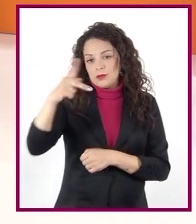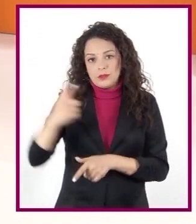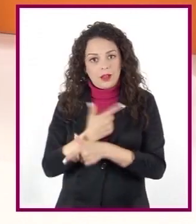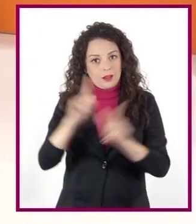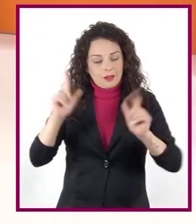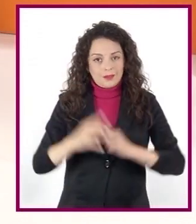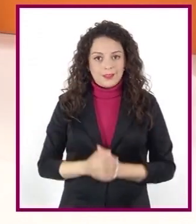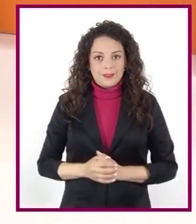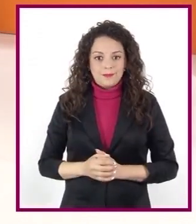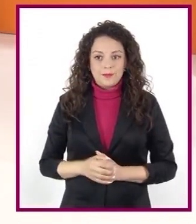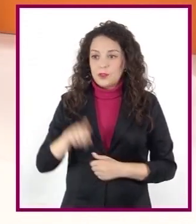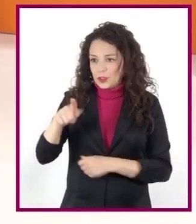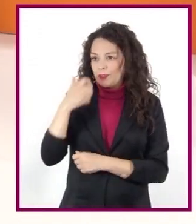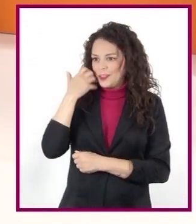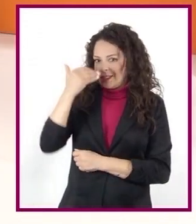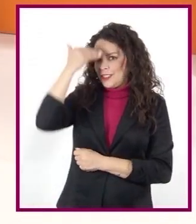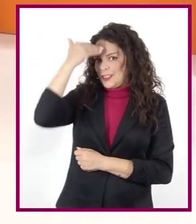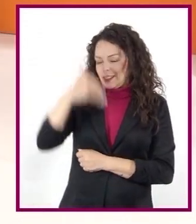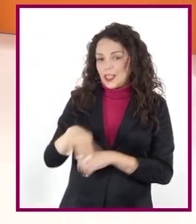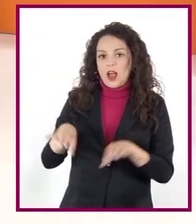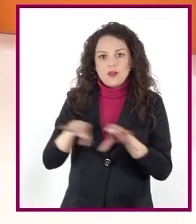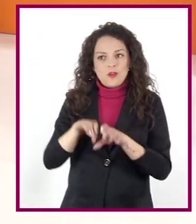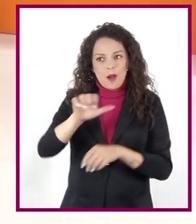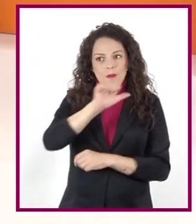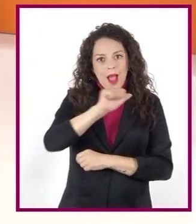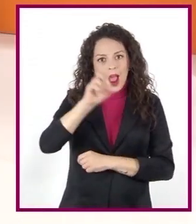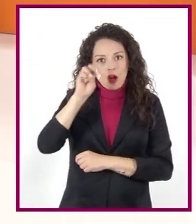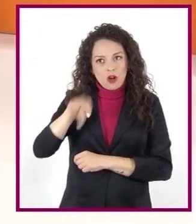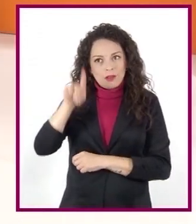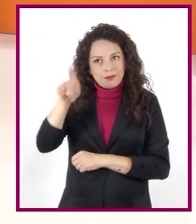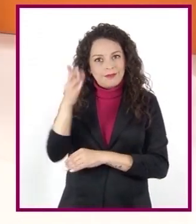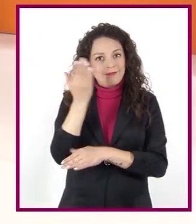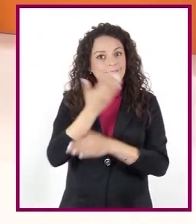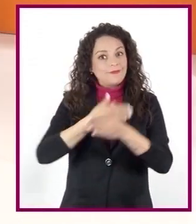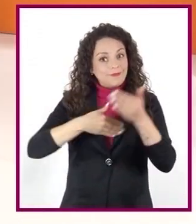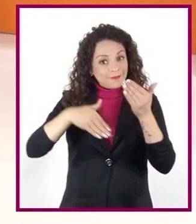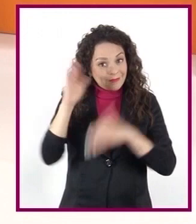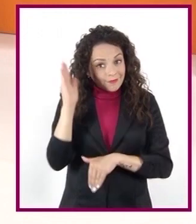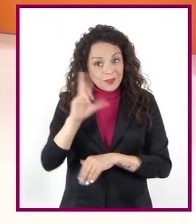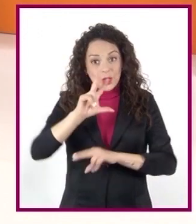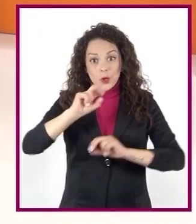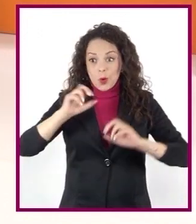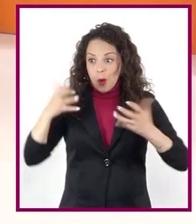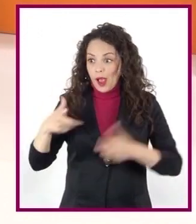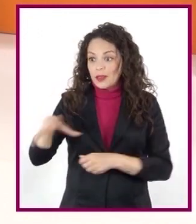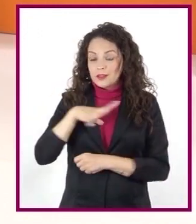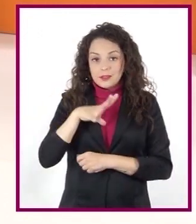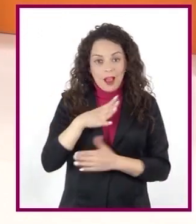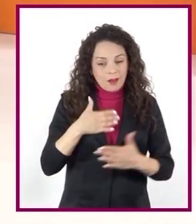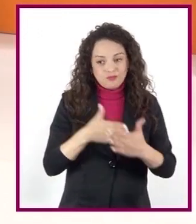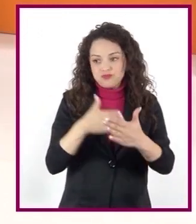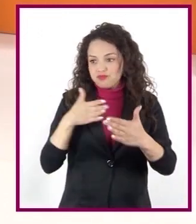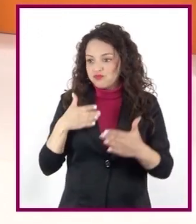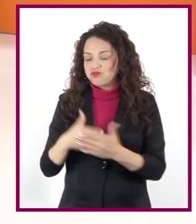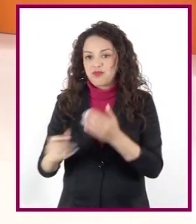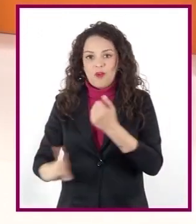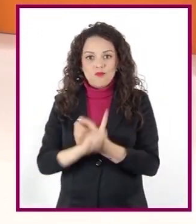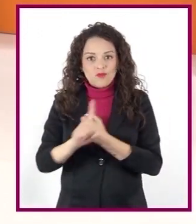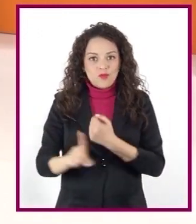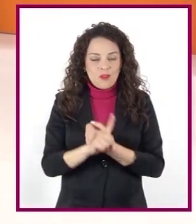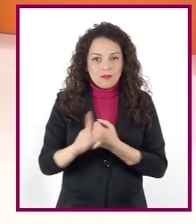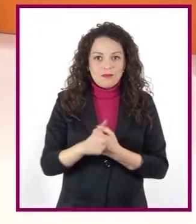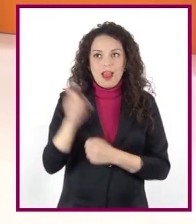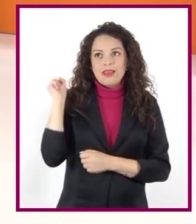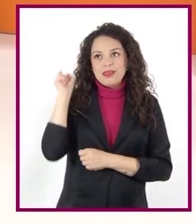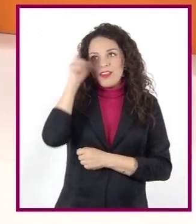¿Les gustaría saber cómo es que Aarón salió adelante a pesar de los límites que enfrentó para ejercer su libertad